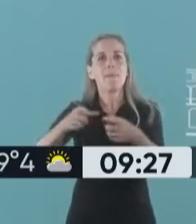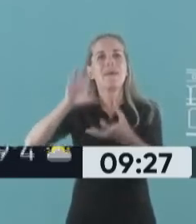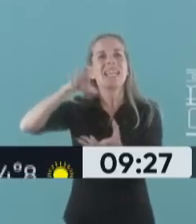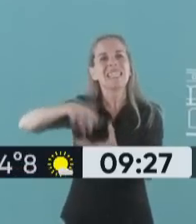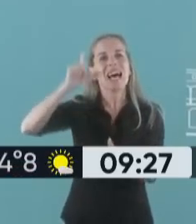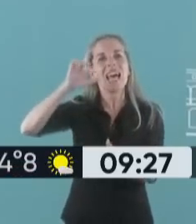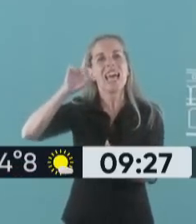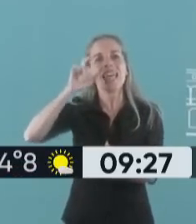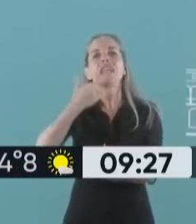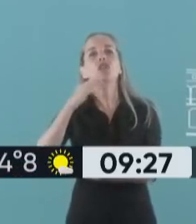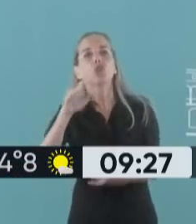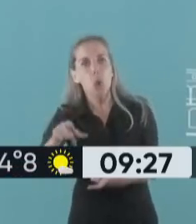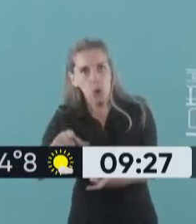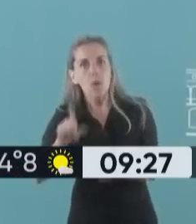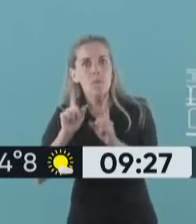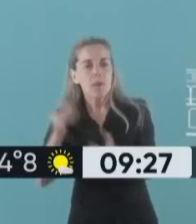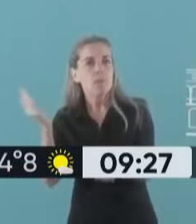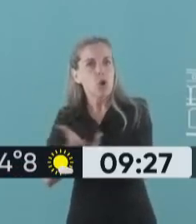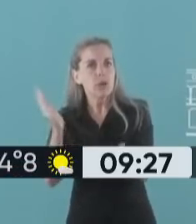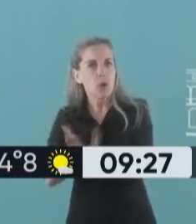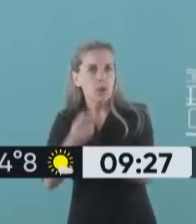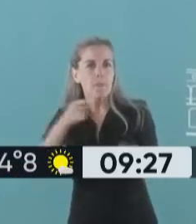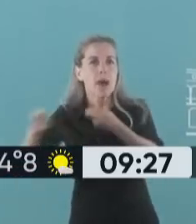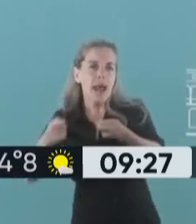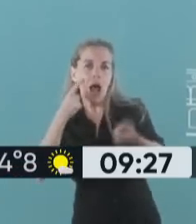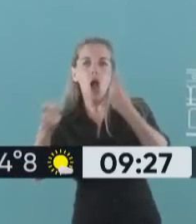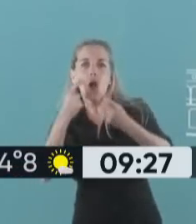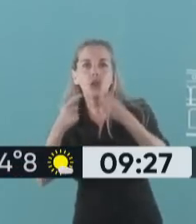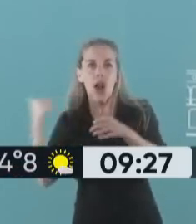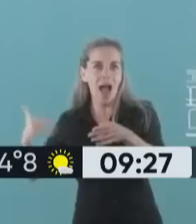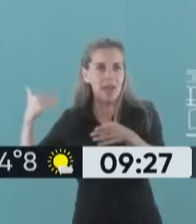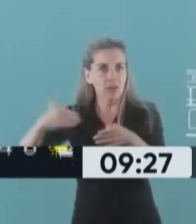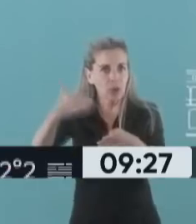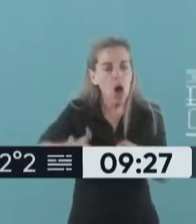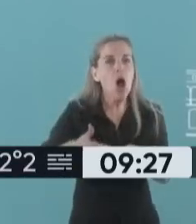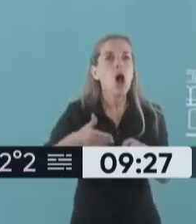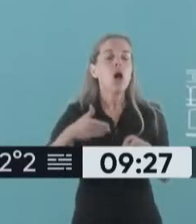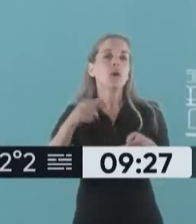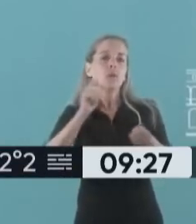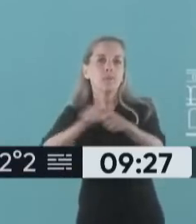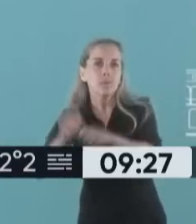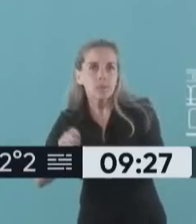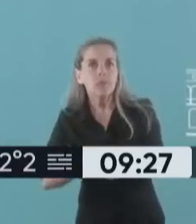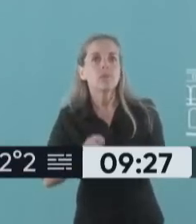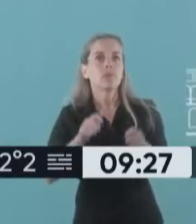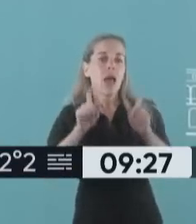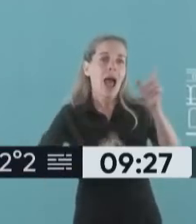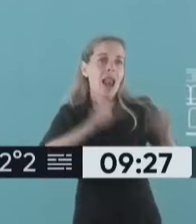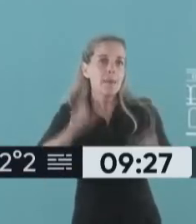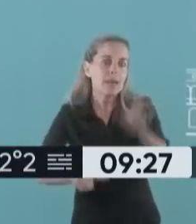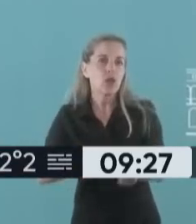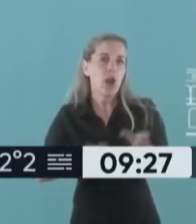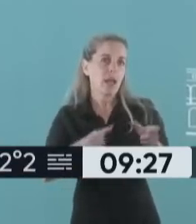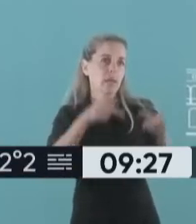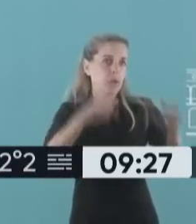Edesur. Multó y viene multando, viene controlando y viene multando y viene multando y viene haciendo reparación a los usuarios de